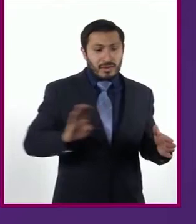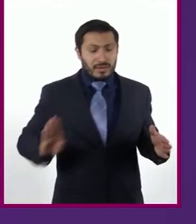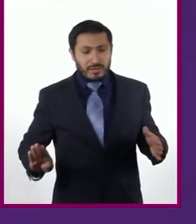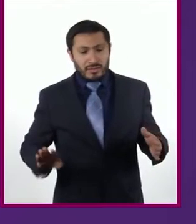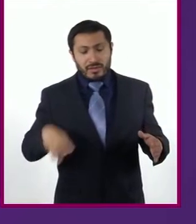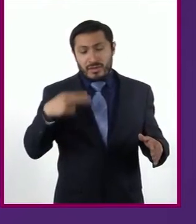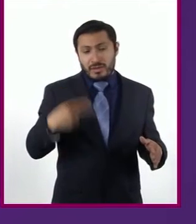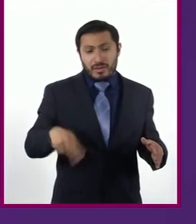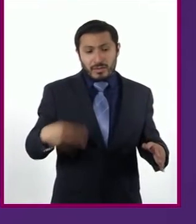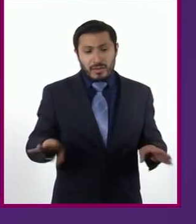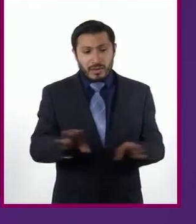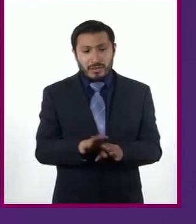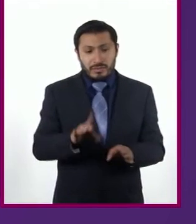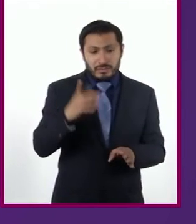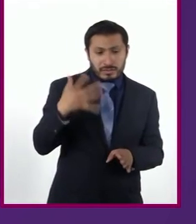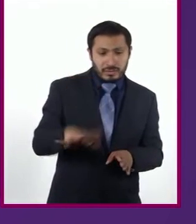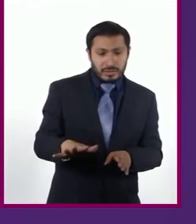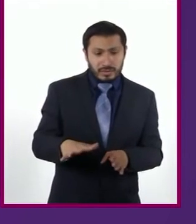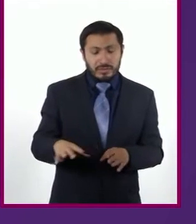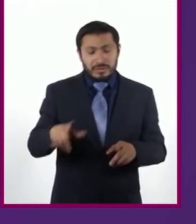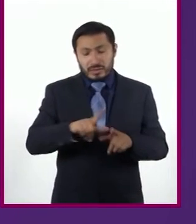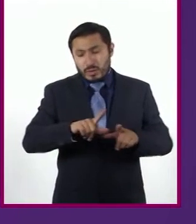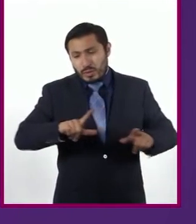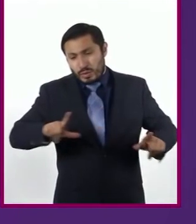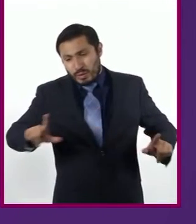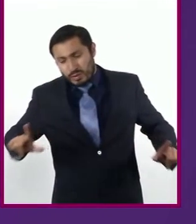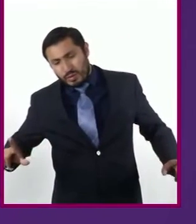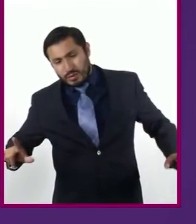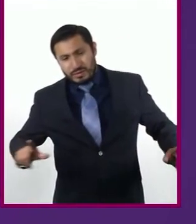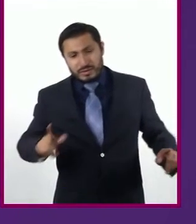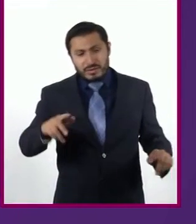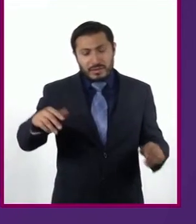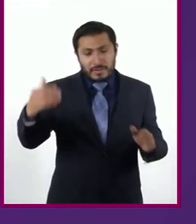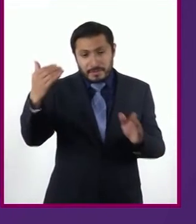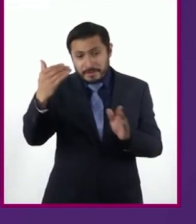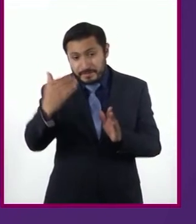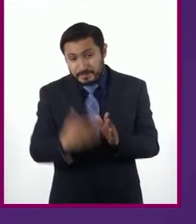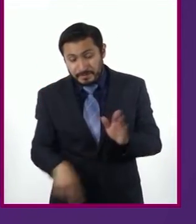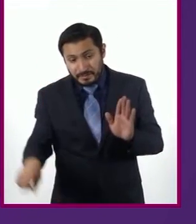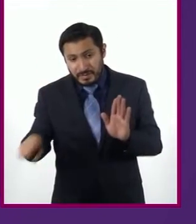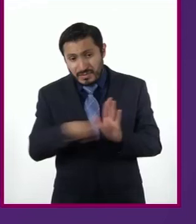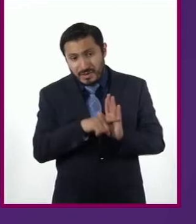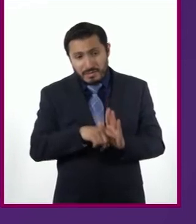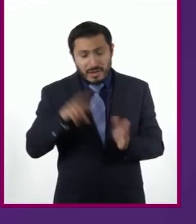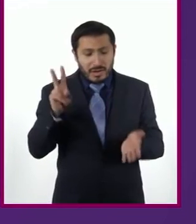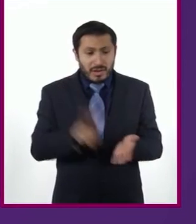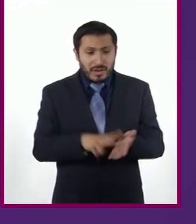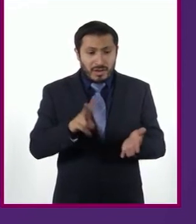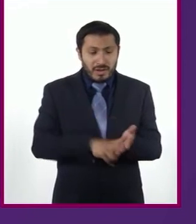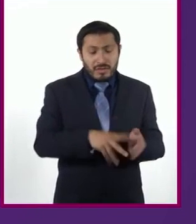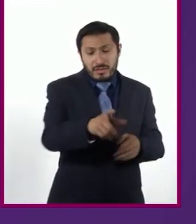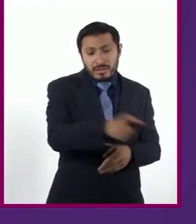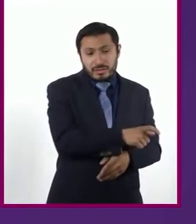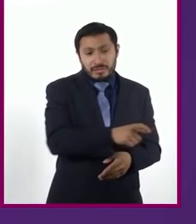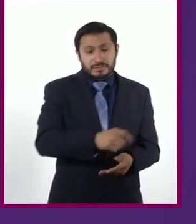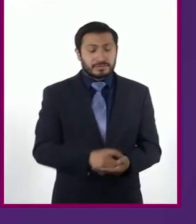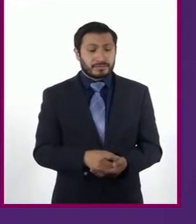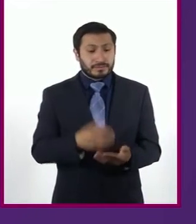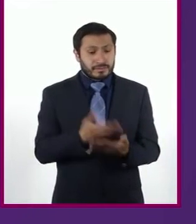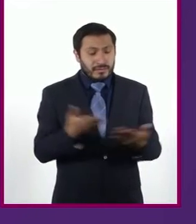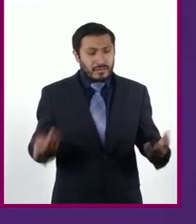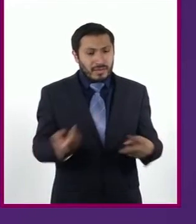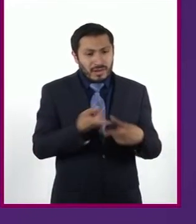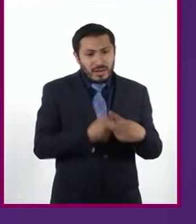la describimos como 10, que es el largo total, menos el valor del segmento X.